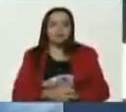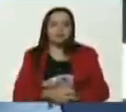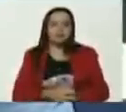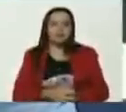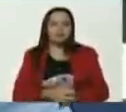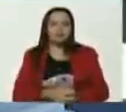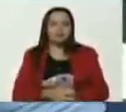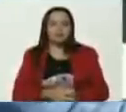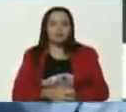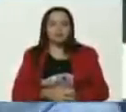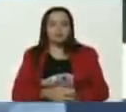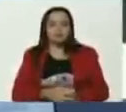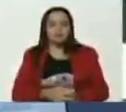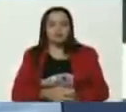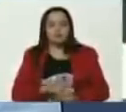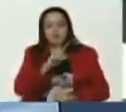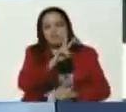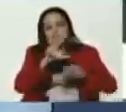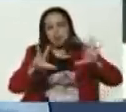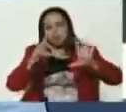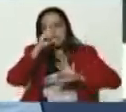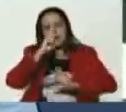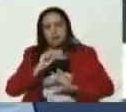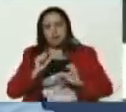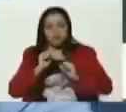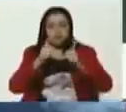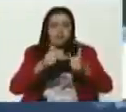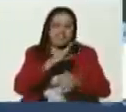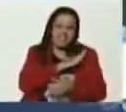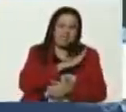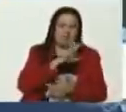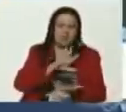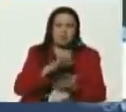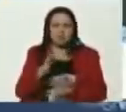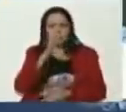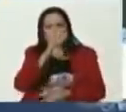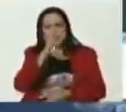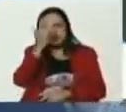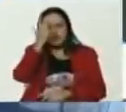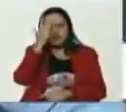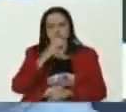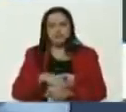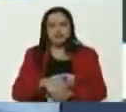éramos unos muchachos, 28 años. Teníamos para el 4 de febrero. El comandante Chávez tenía